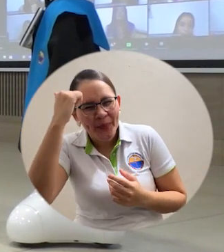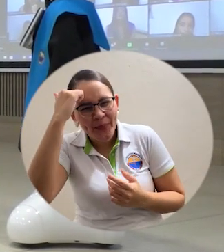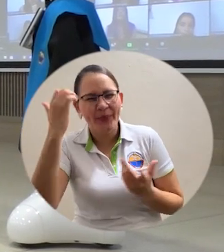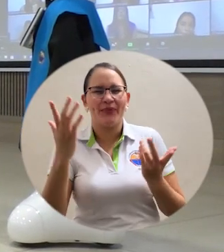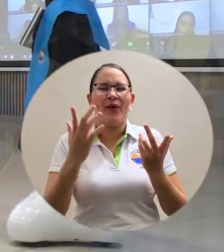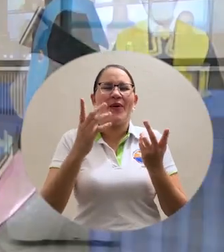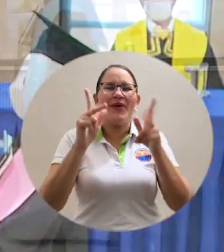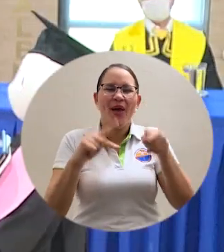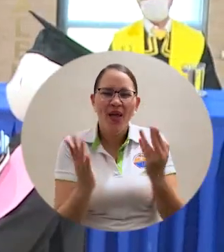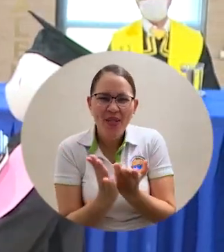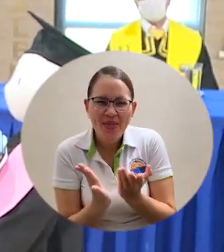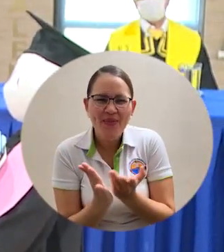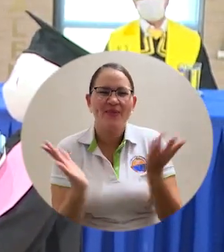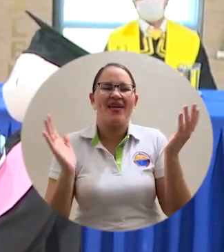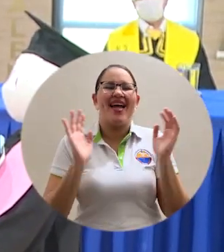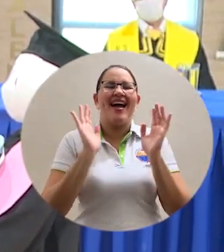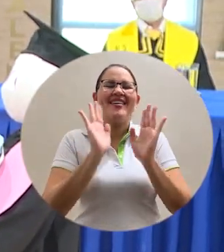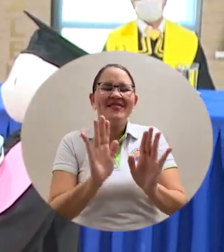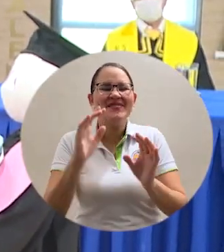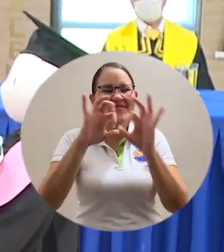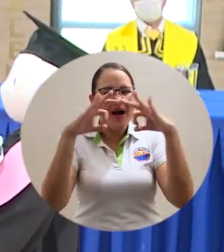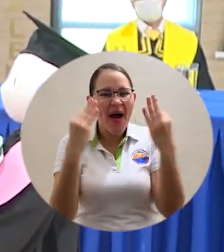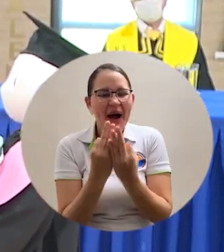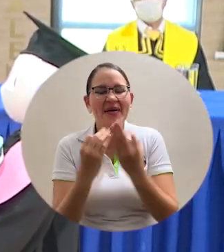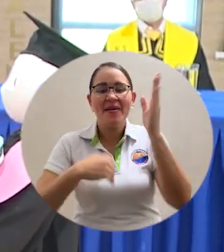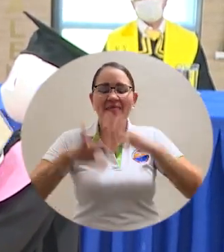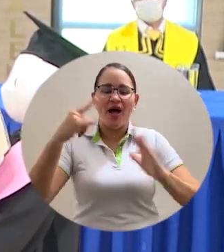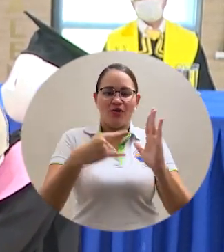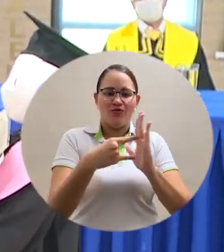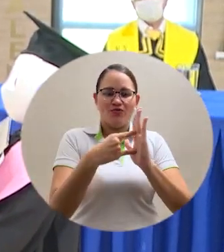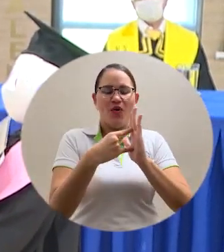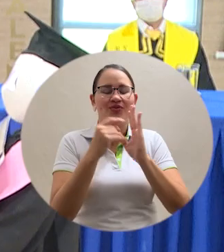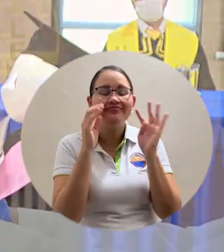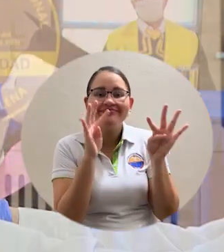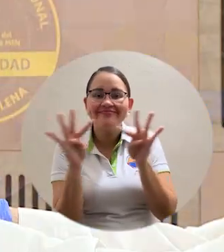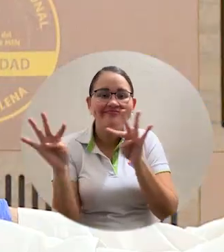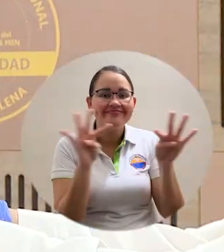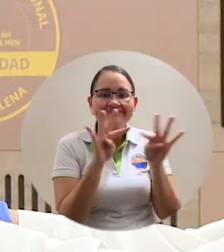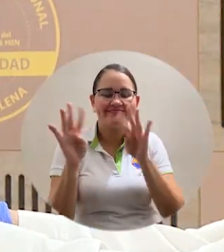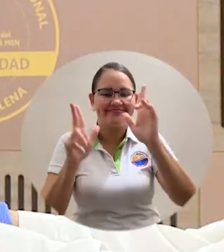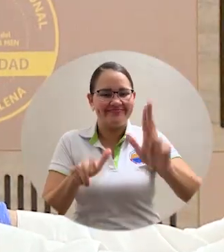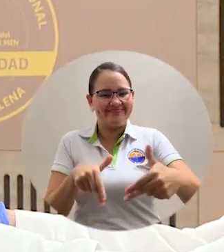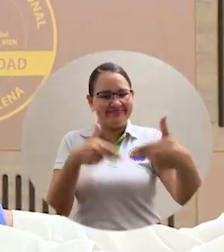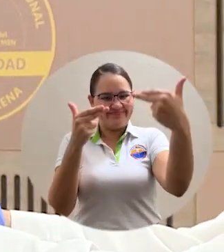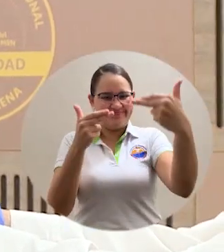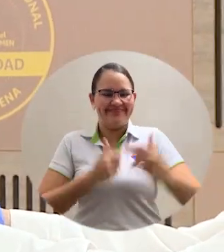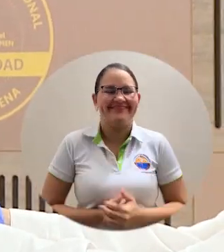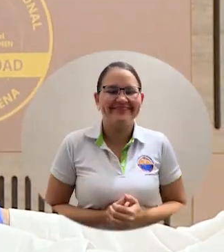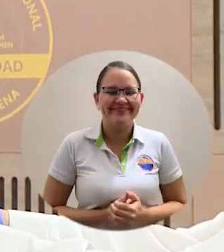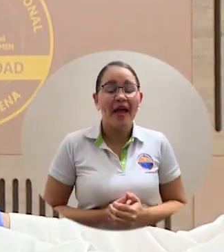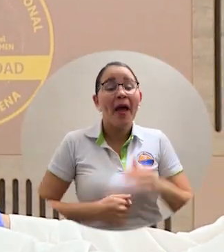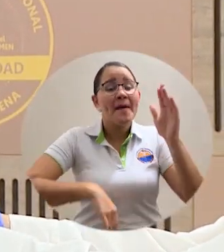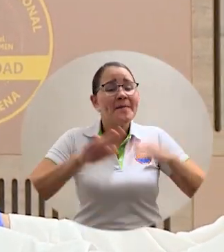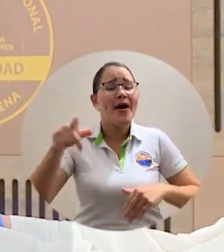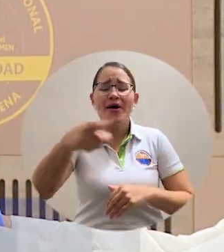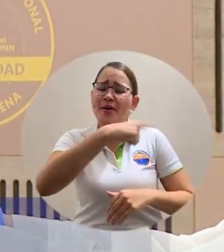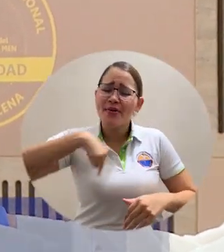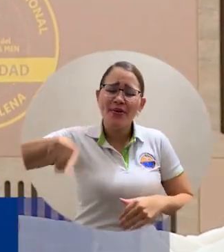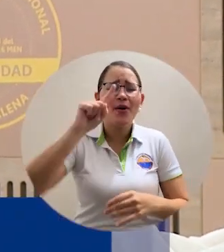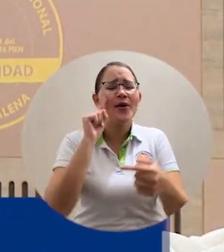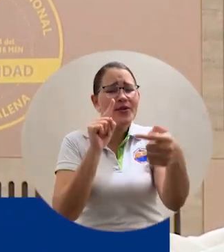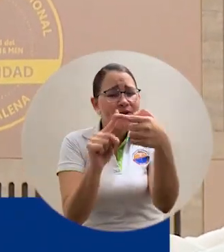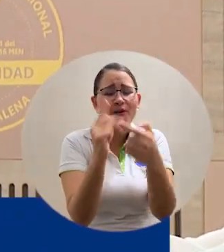escucharon emocionados la mención de sus nombres. Nosotros seguimos ratificando nuestro compromiso y que a pesar de esto